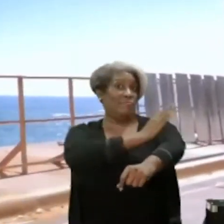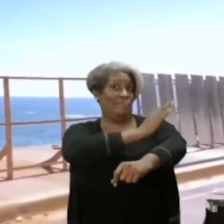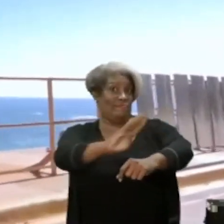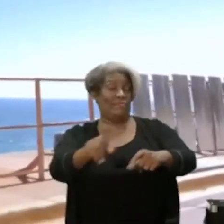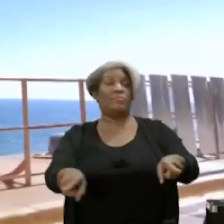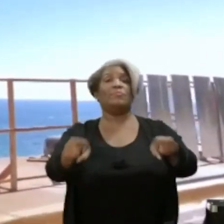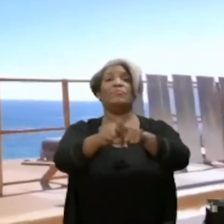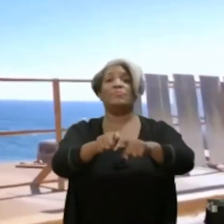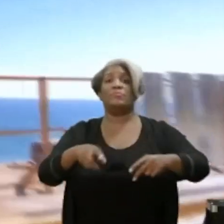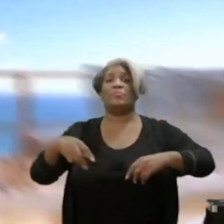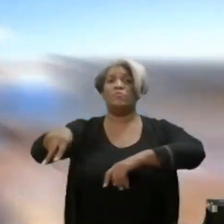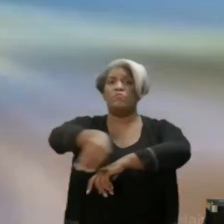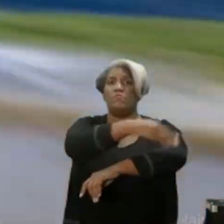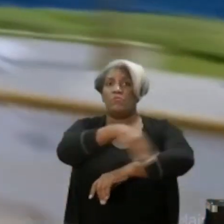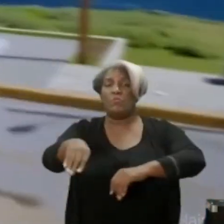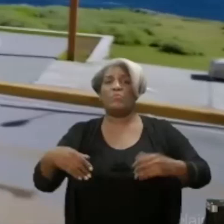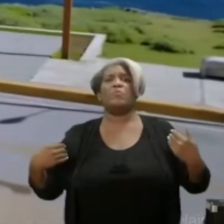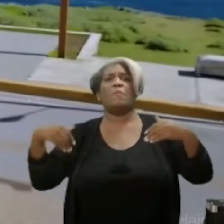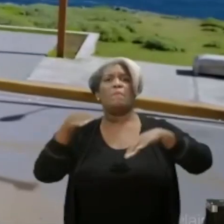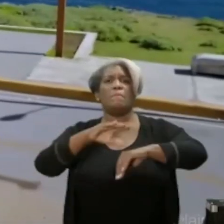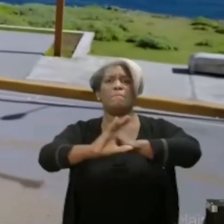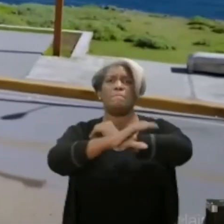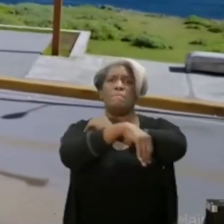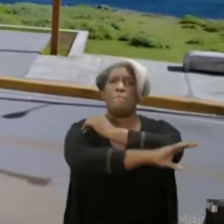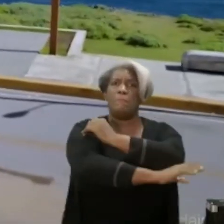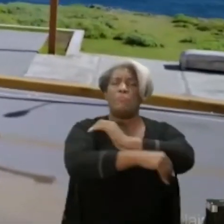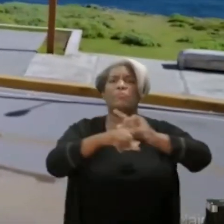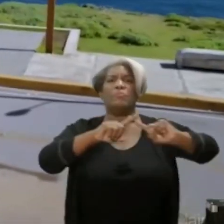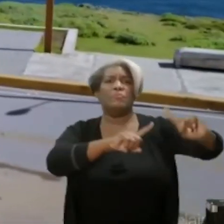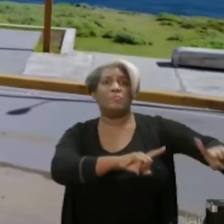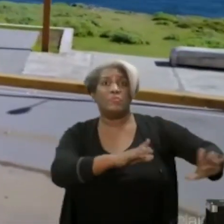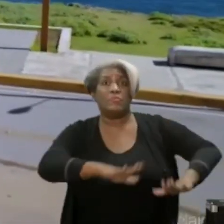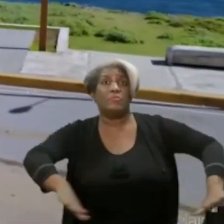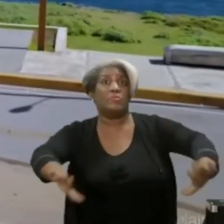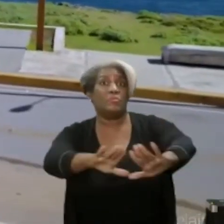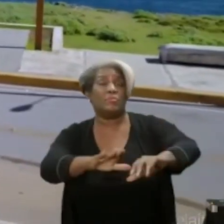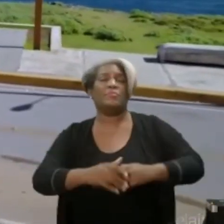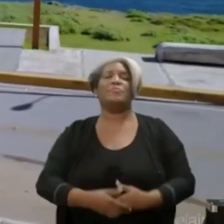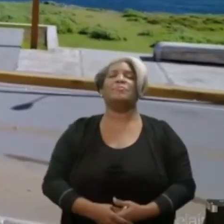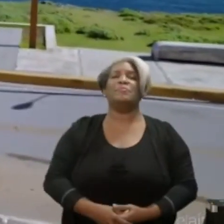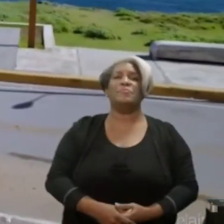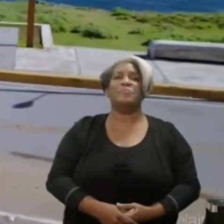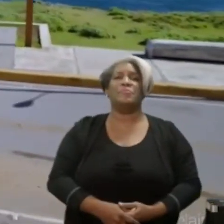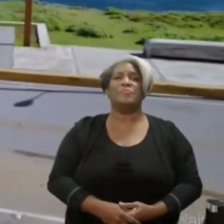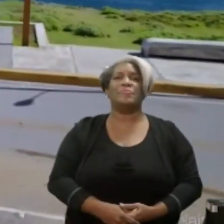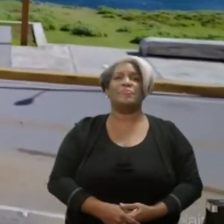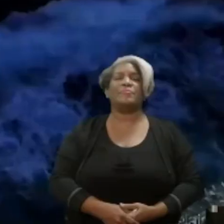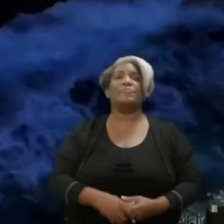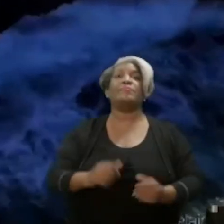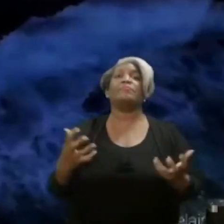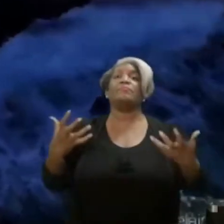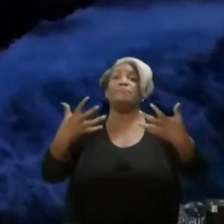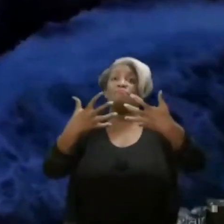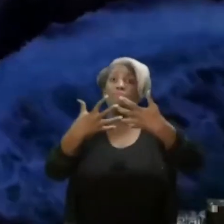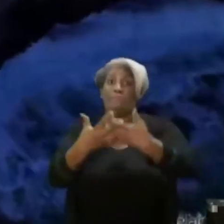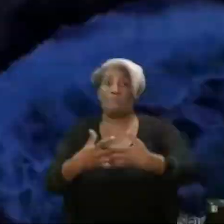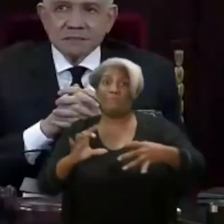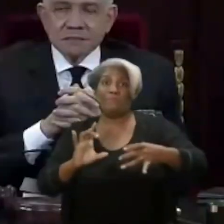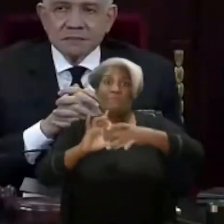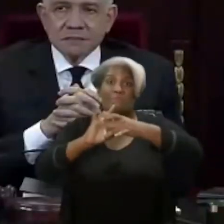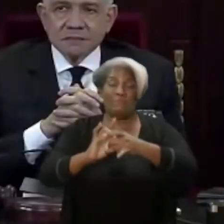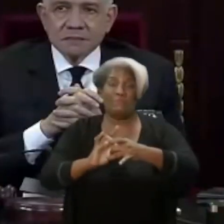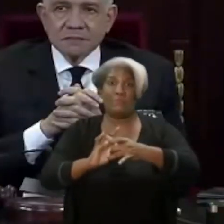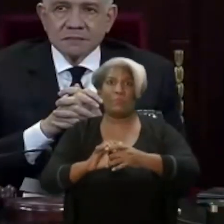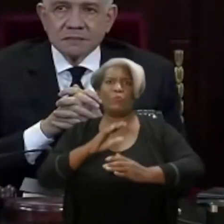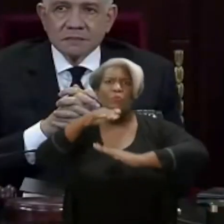vías de Playa Macao, Playa Cenote o Esmeralda, entre muchas otras. En consonancia con las tendencias